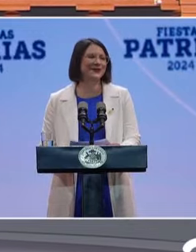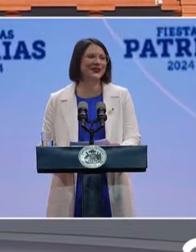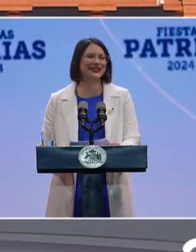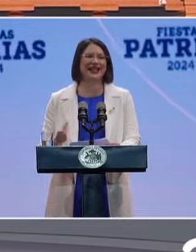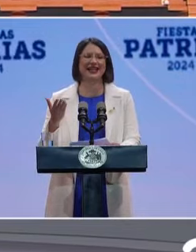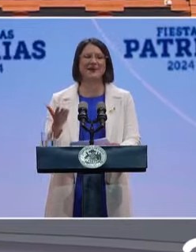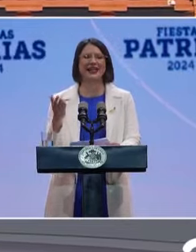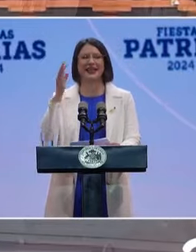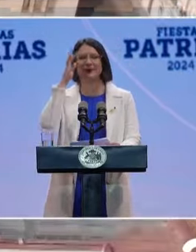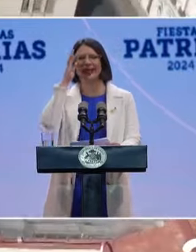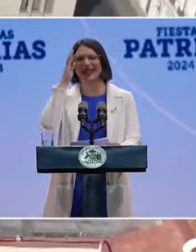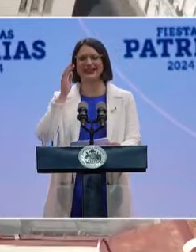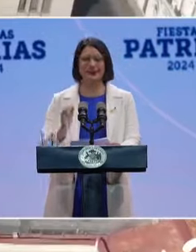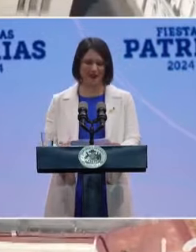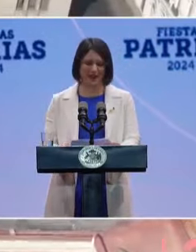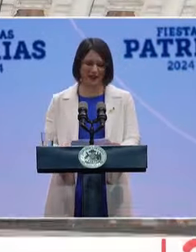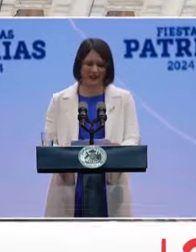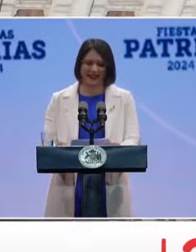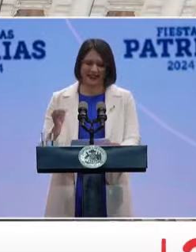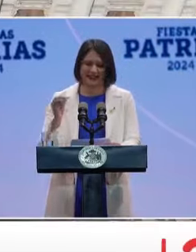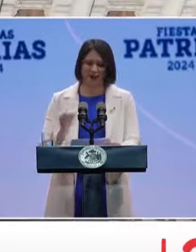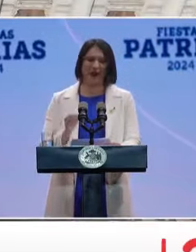defensa.